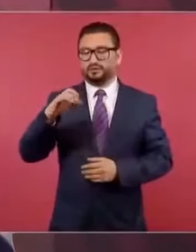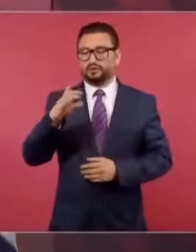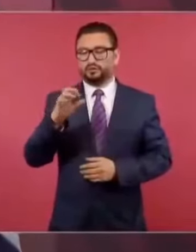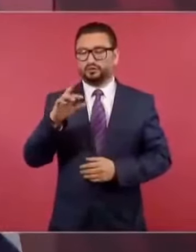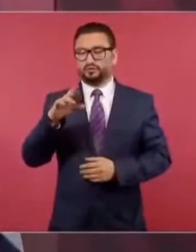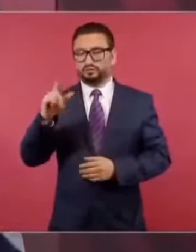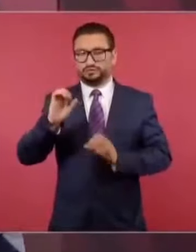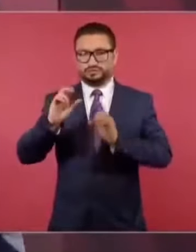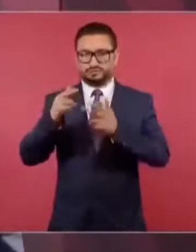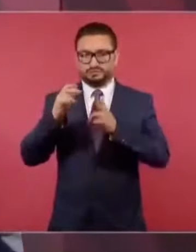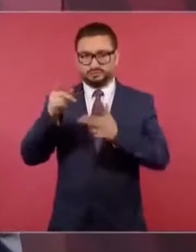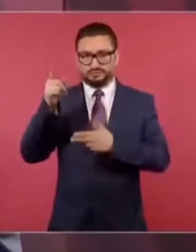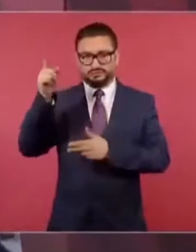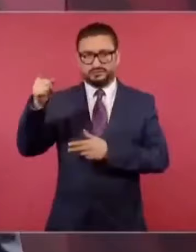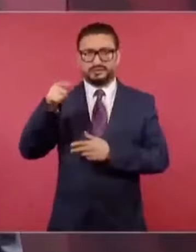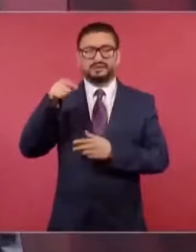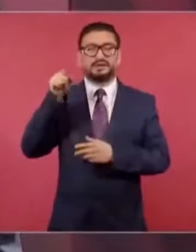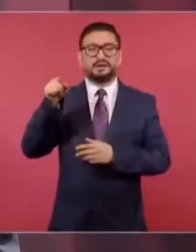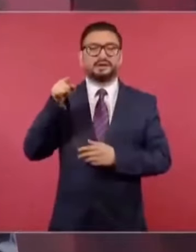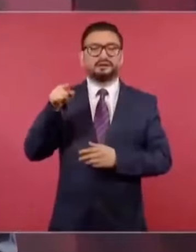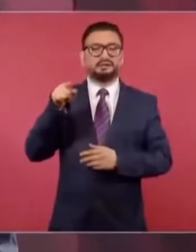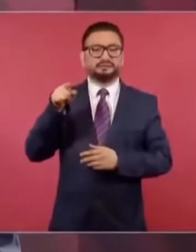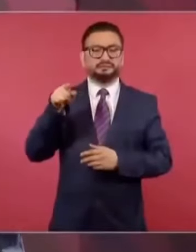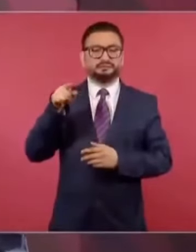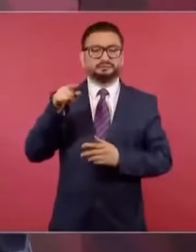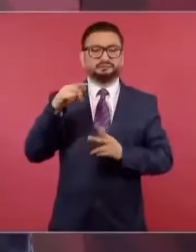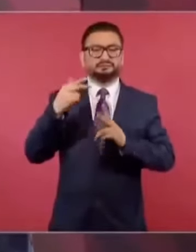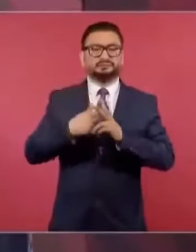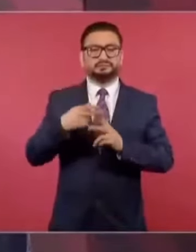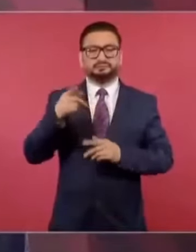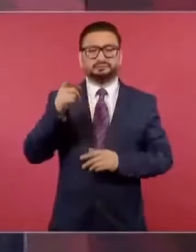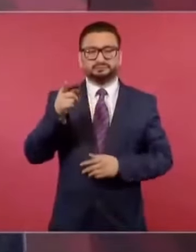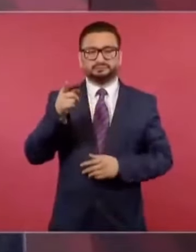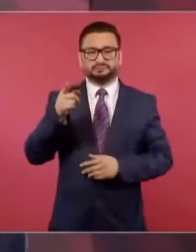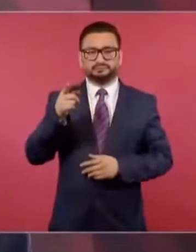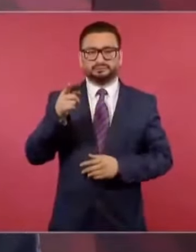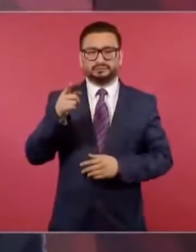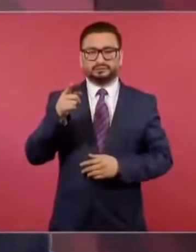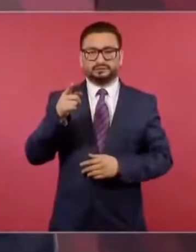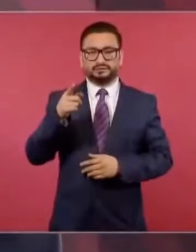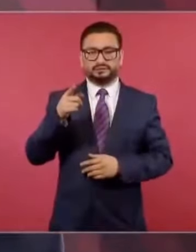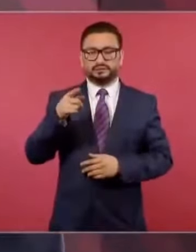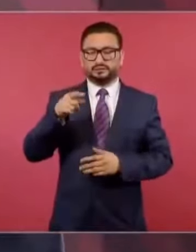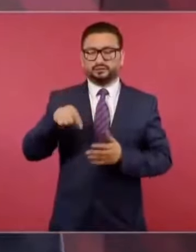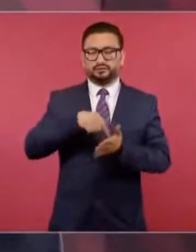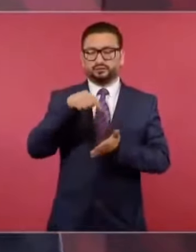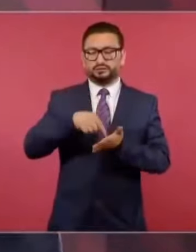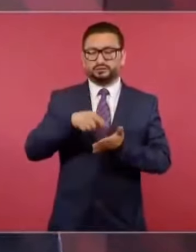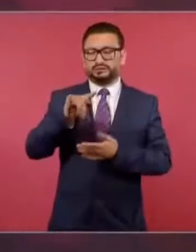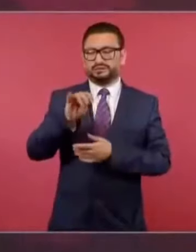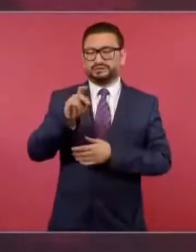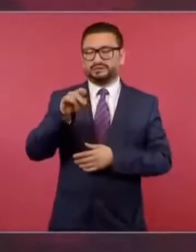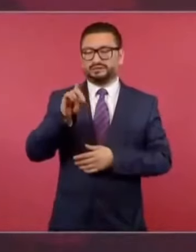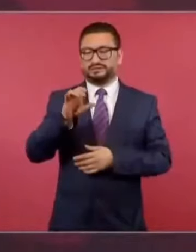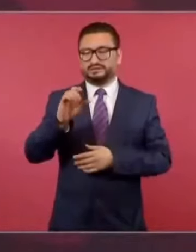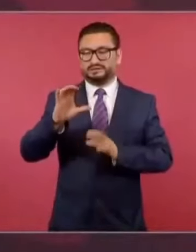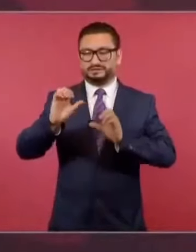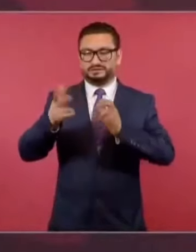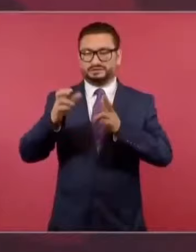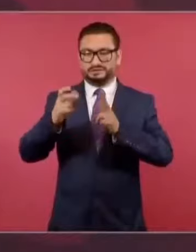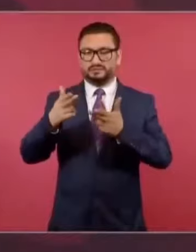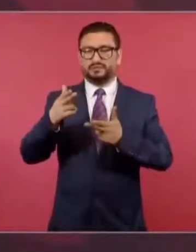lo asesinaron en la Trinidad Chiapa Estamos buscando